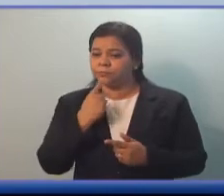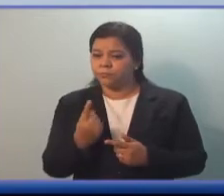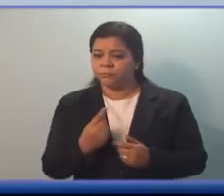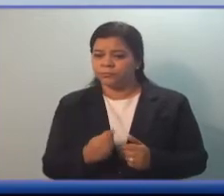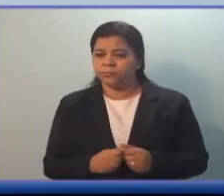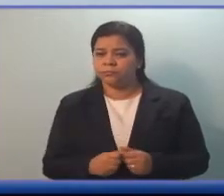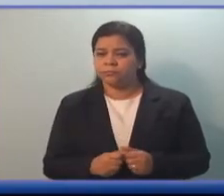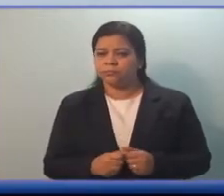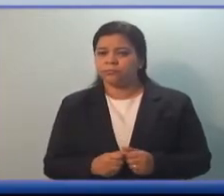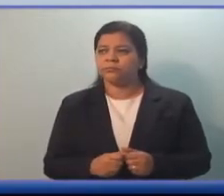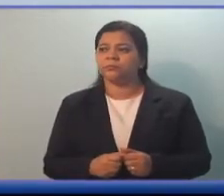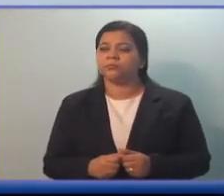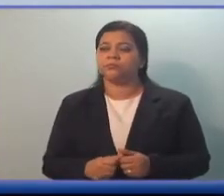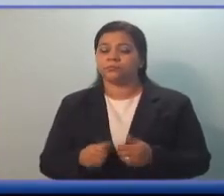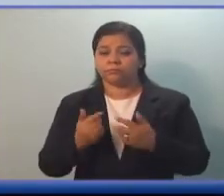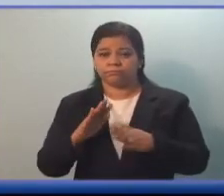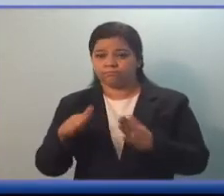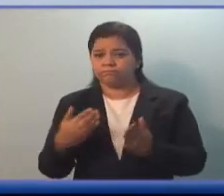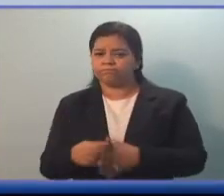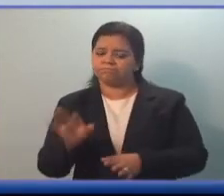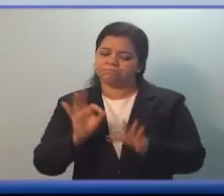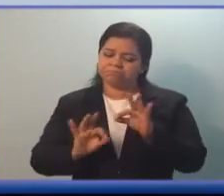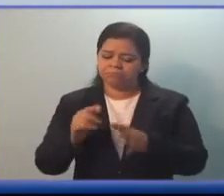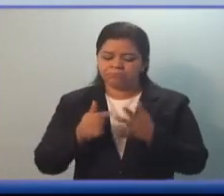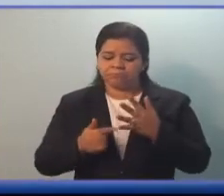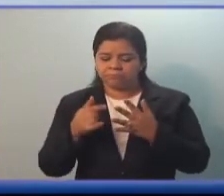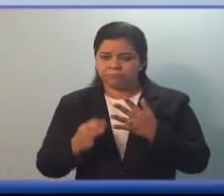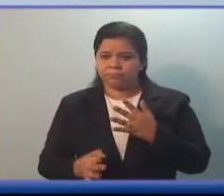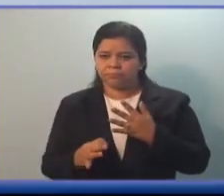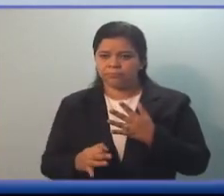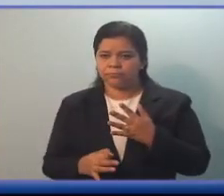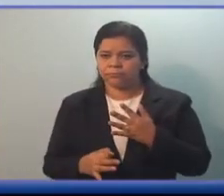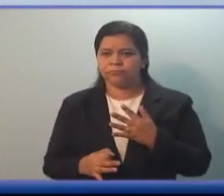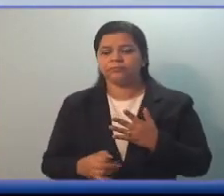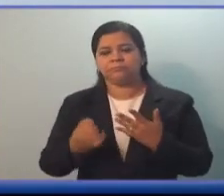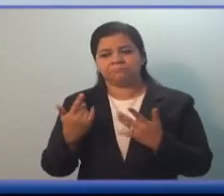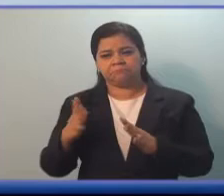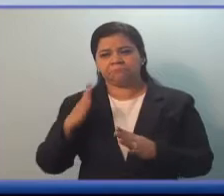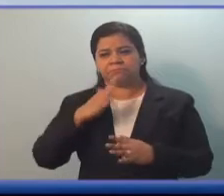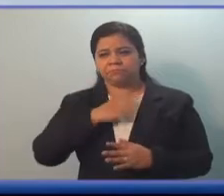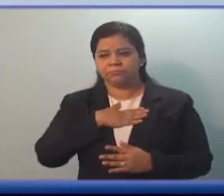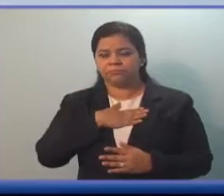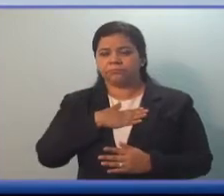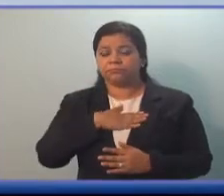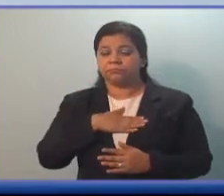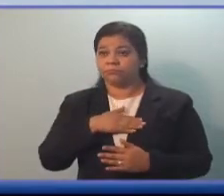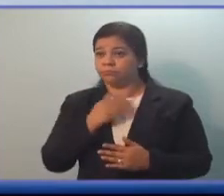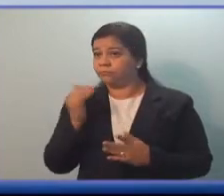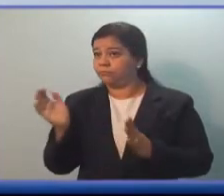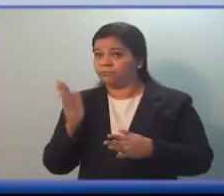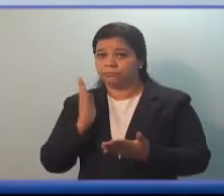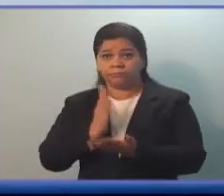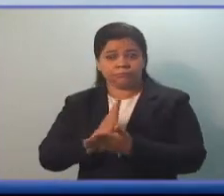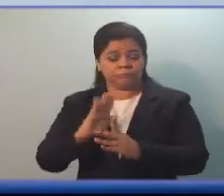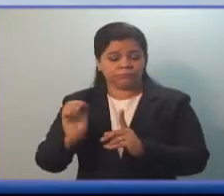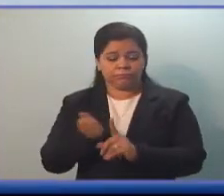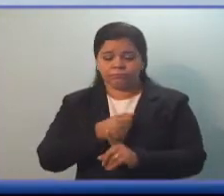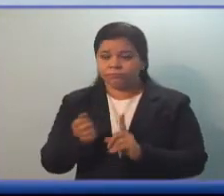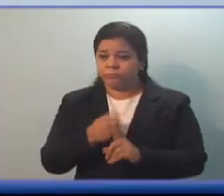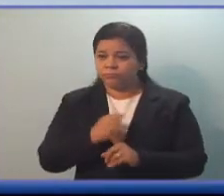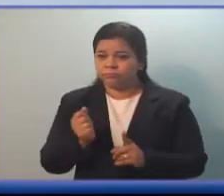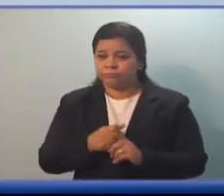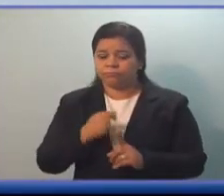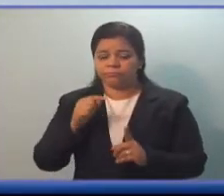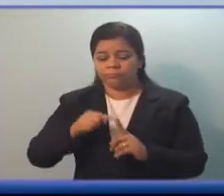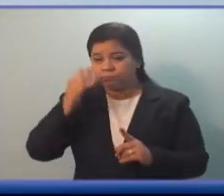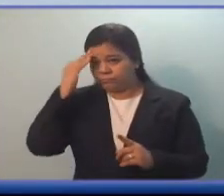ejemplo, algunas leyes como la ley que tiene que ver con erradicación de la violencia entre las mujeres, la ley